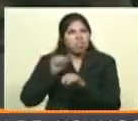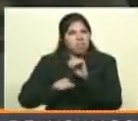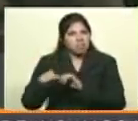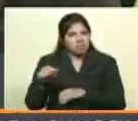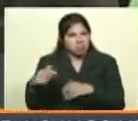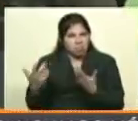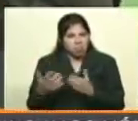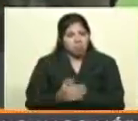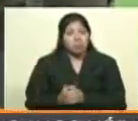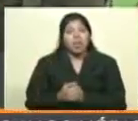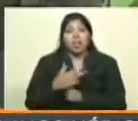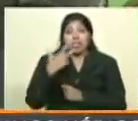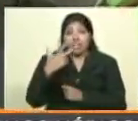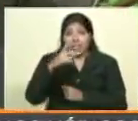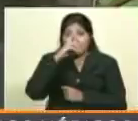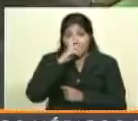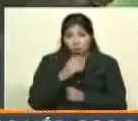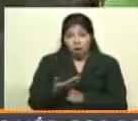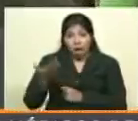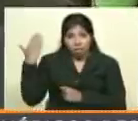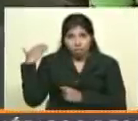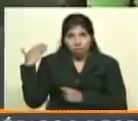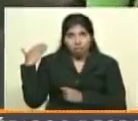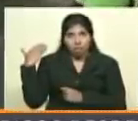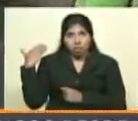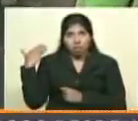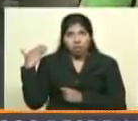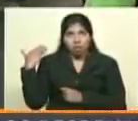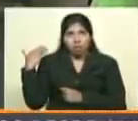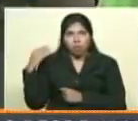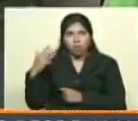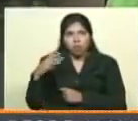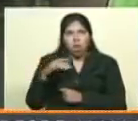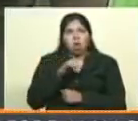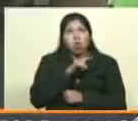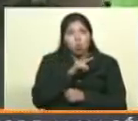Hace 3 años era lunes, un día como hoy,